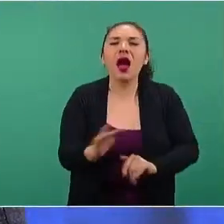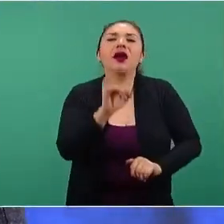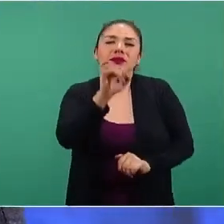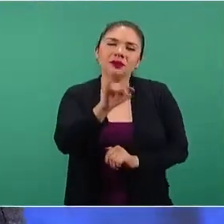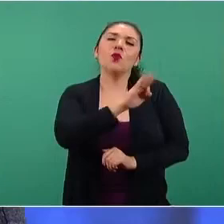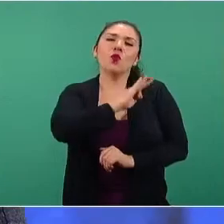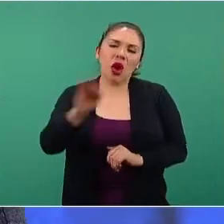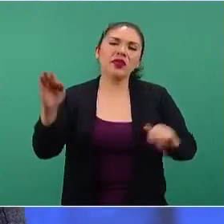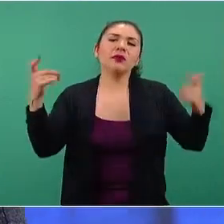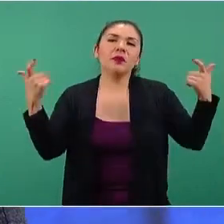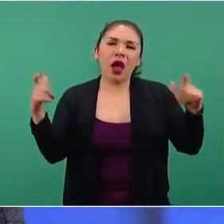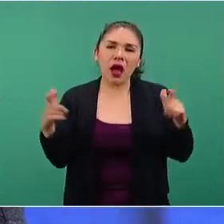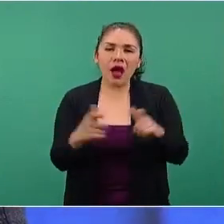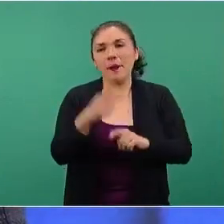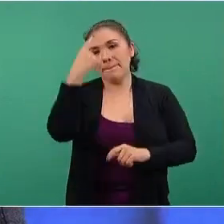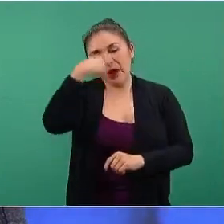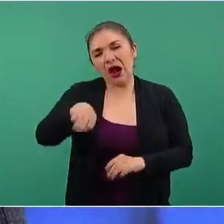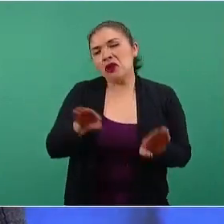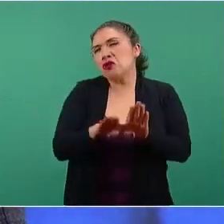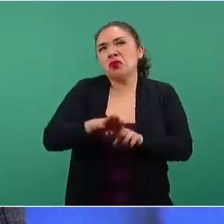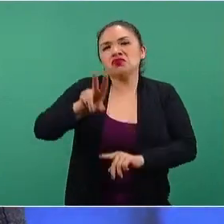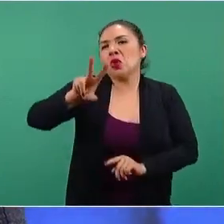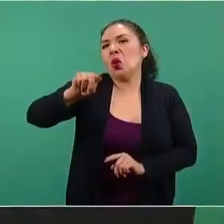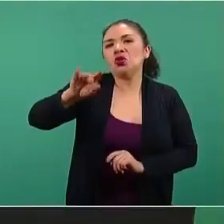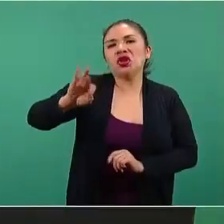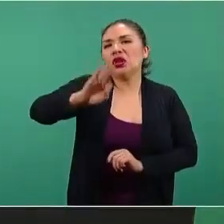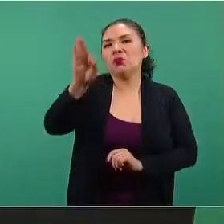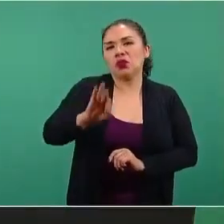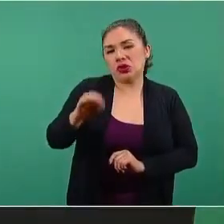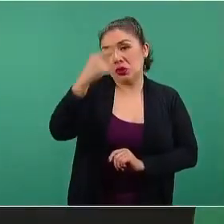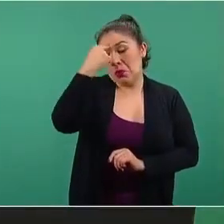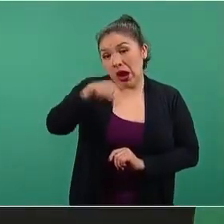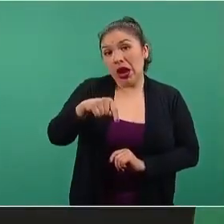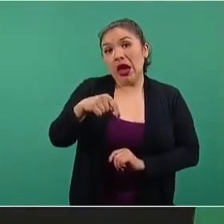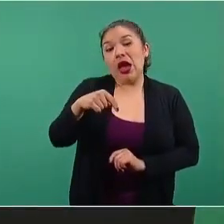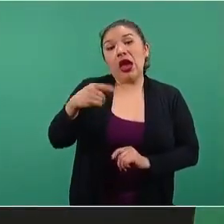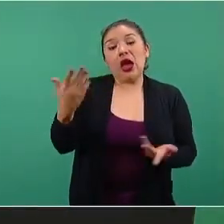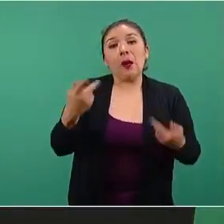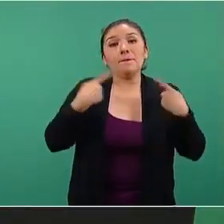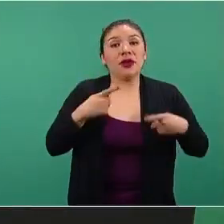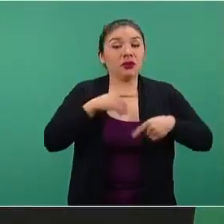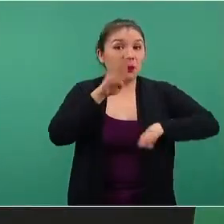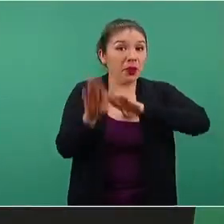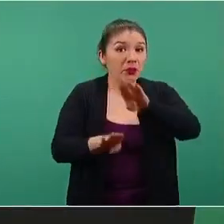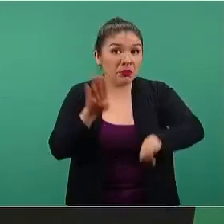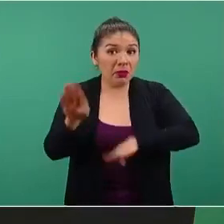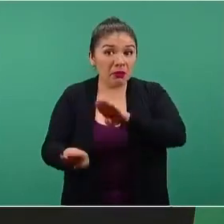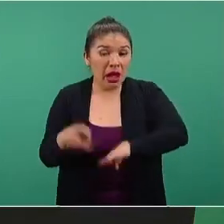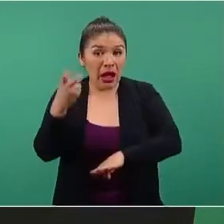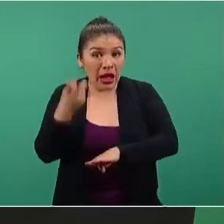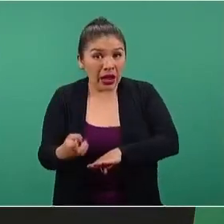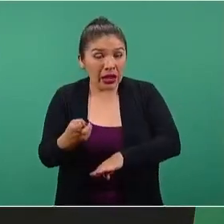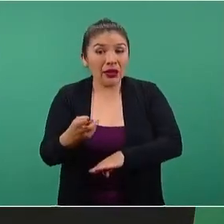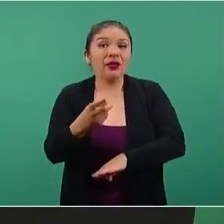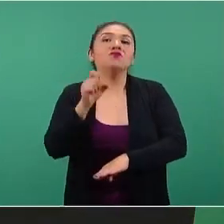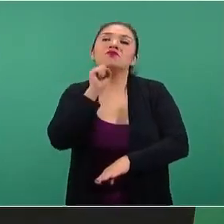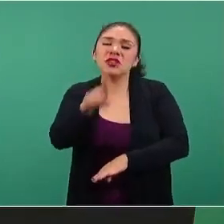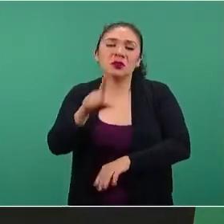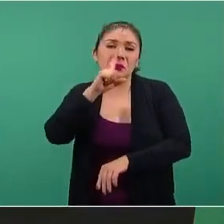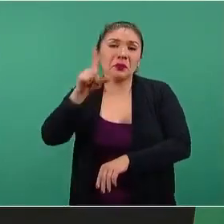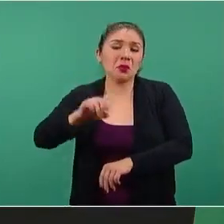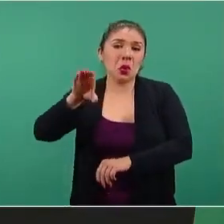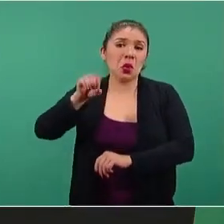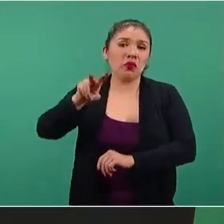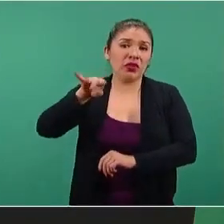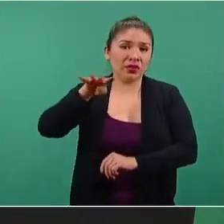reducción del 80% de las muertes que se deben a